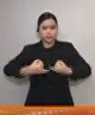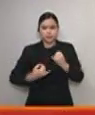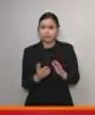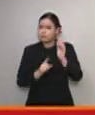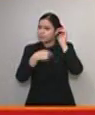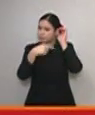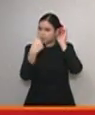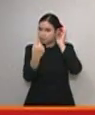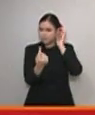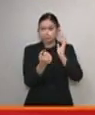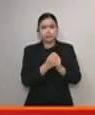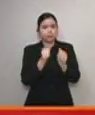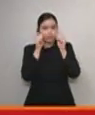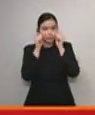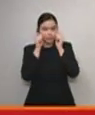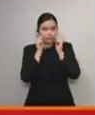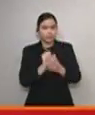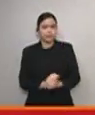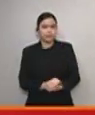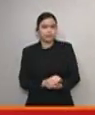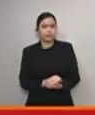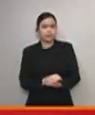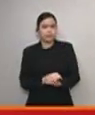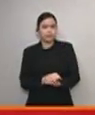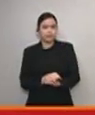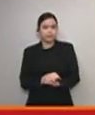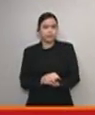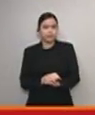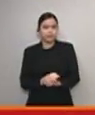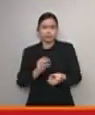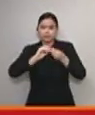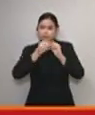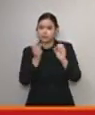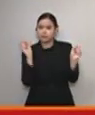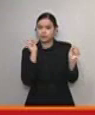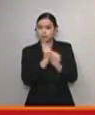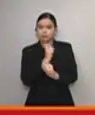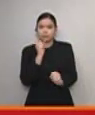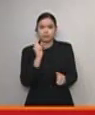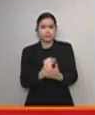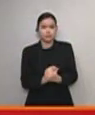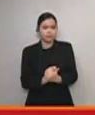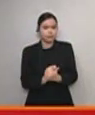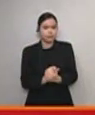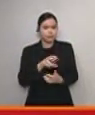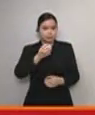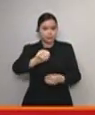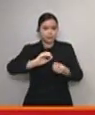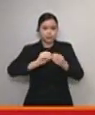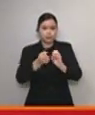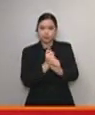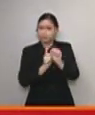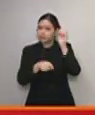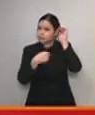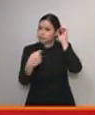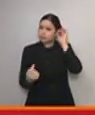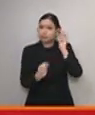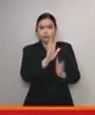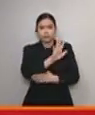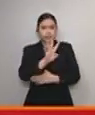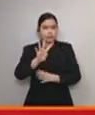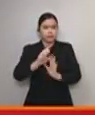uno, atentos. Y el número afortunado es el 0. Número ganador para la